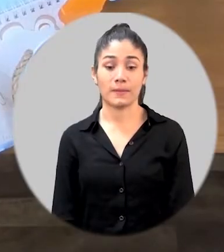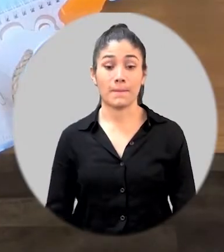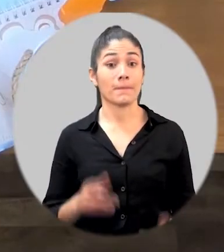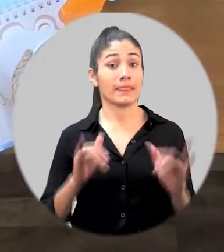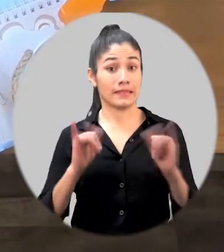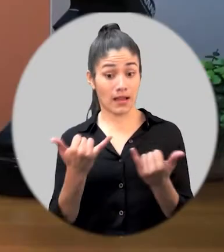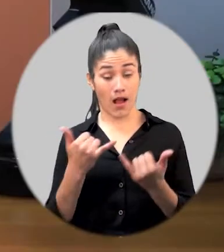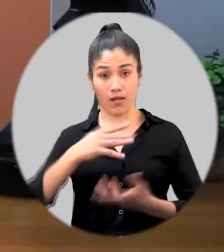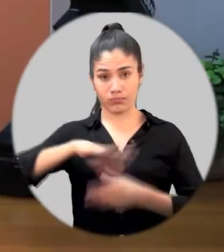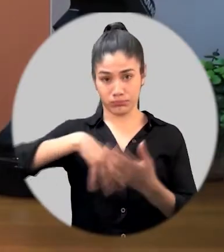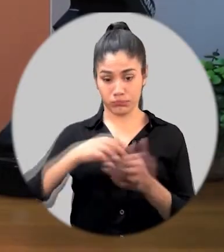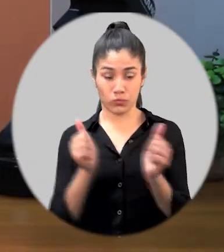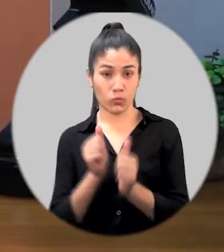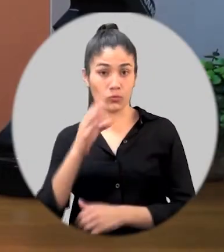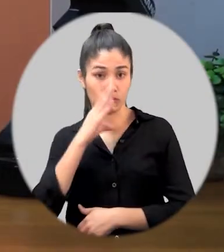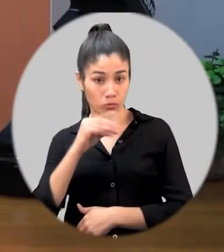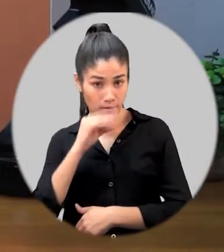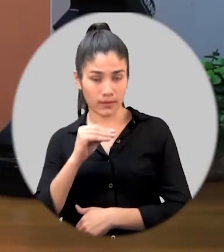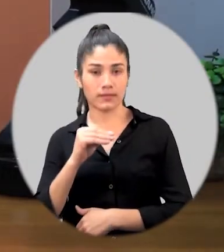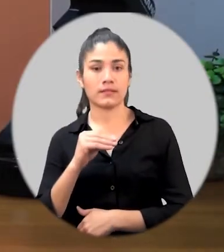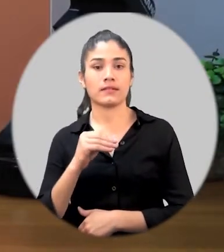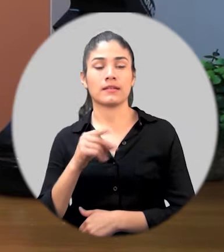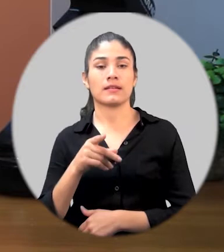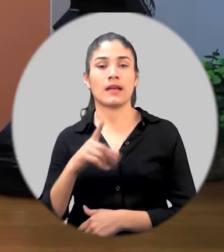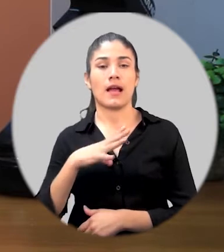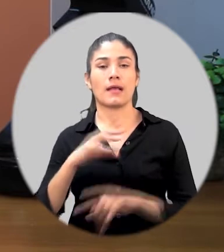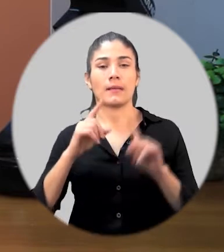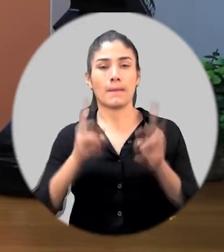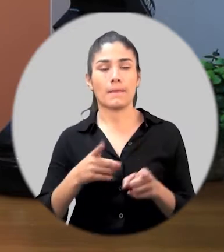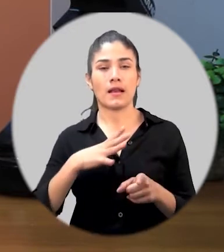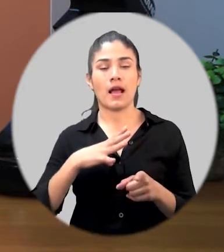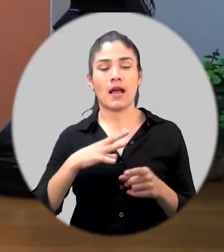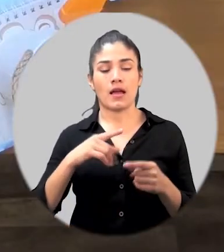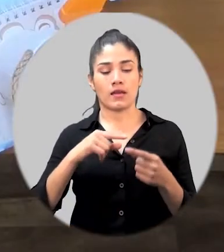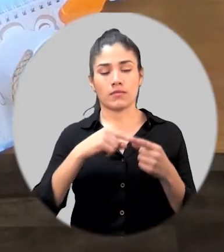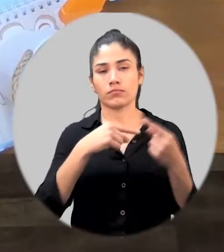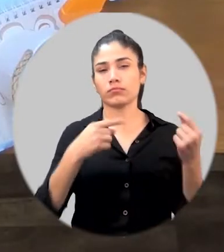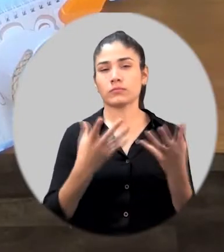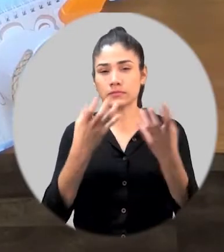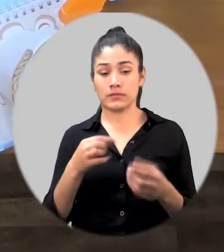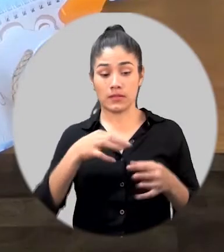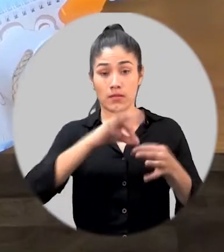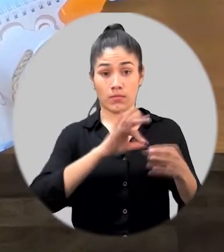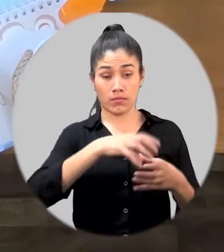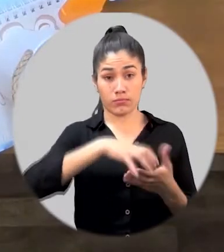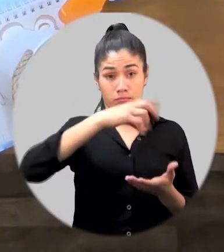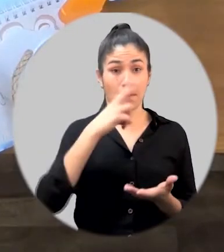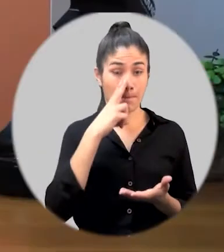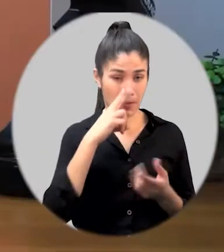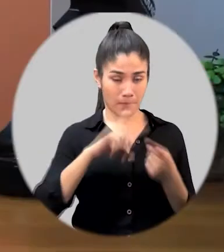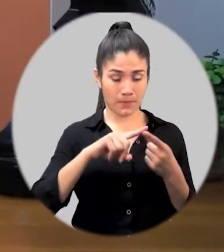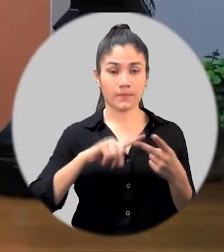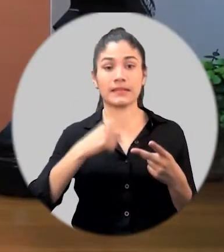Una vez que incorporamos todo, vamos colocando los secos, que son polvo de hornear, una pizca de sal